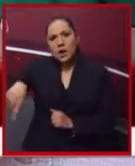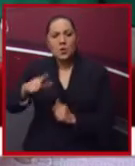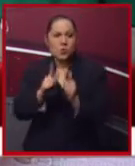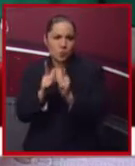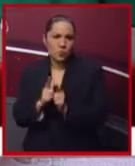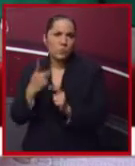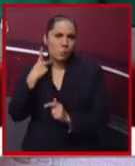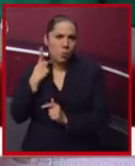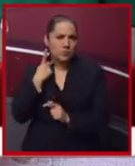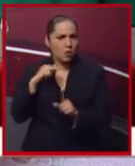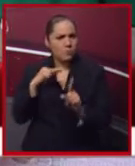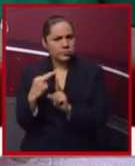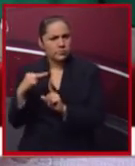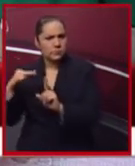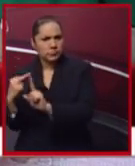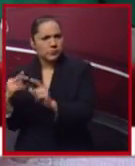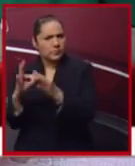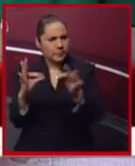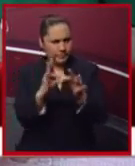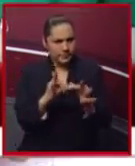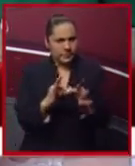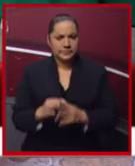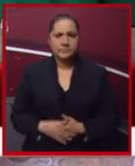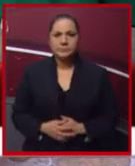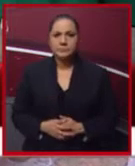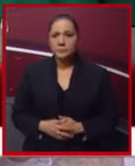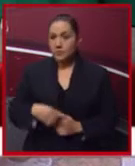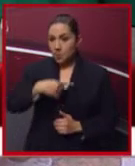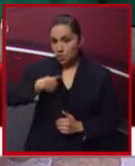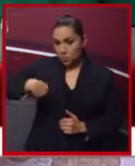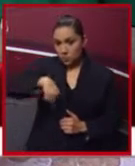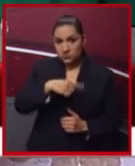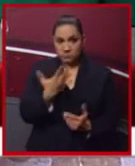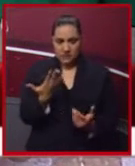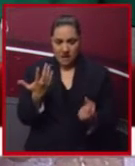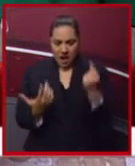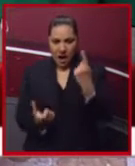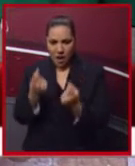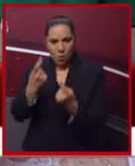Hemos estado algunas y algunos muy preocupados por este